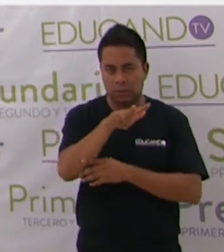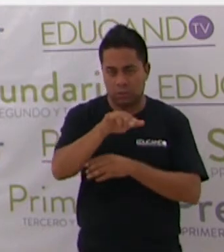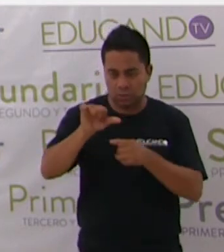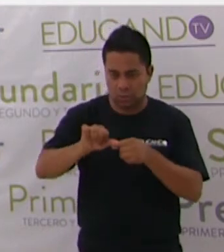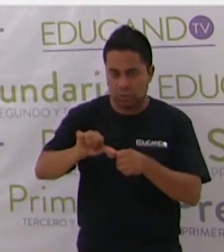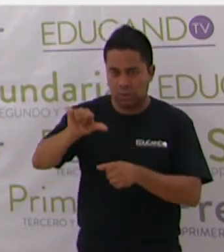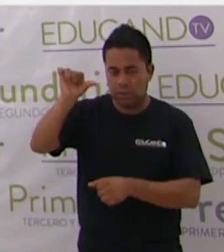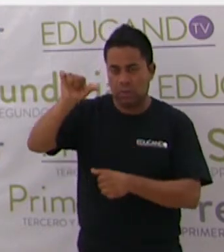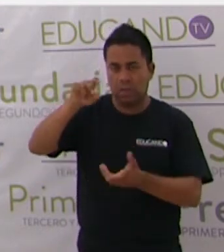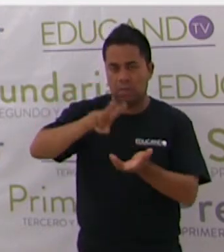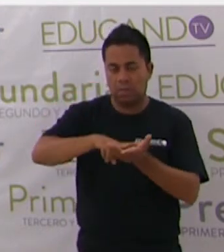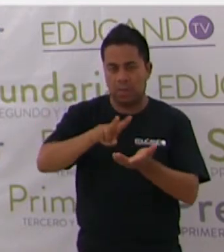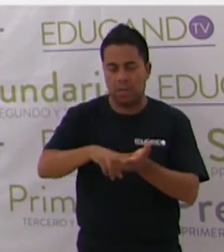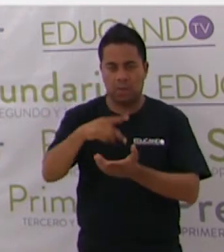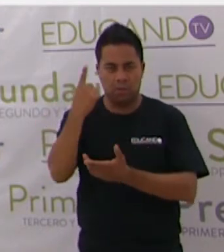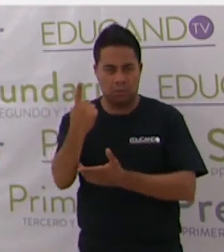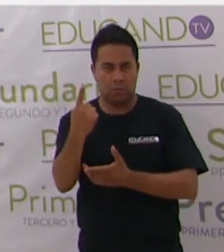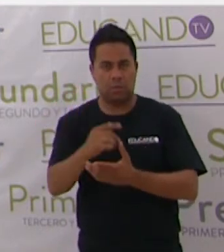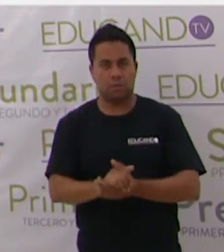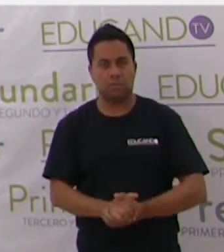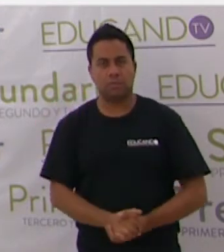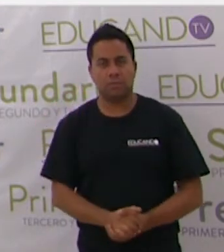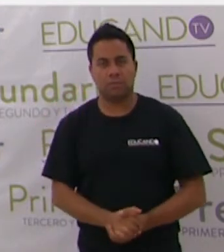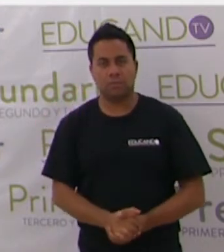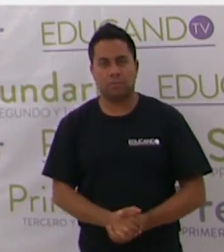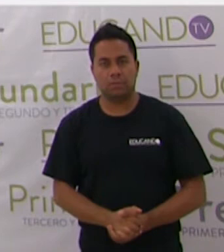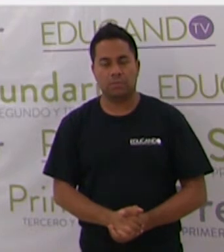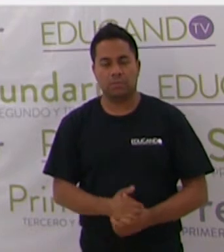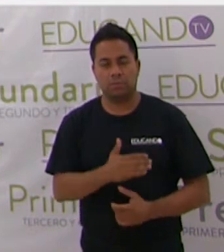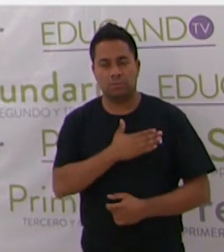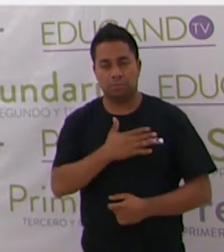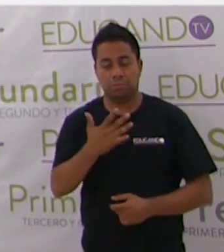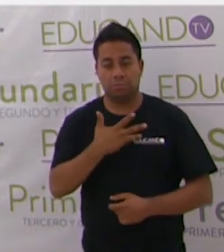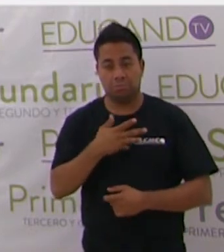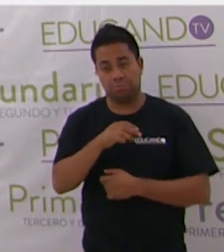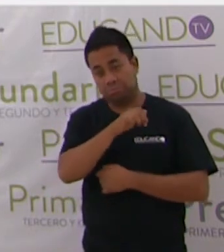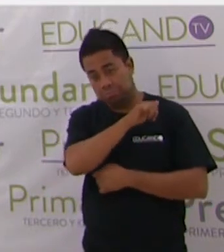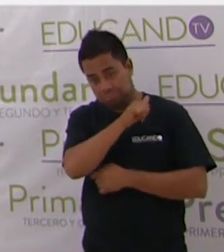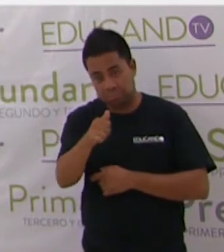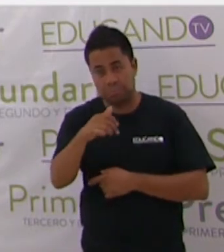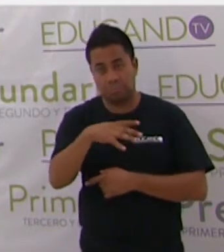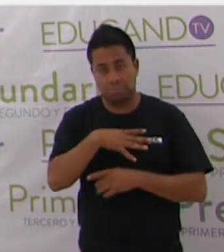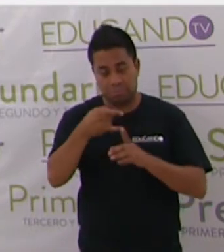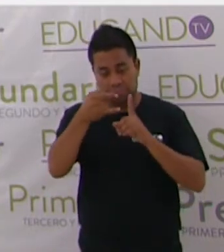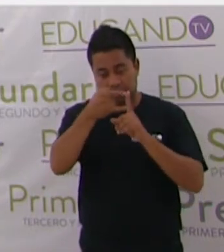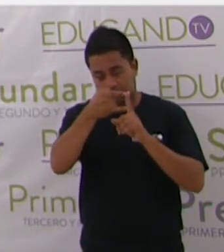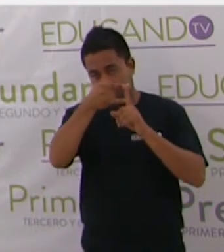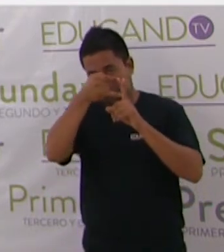altura es 1. Bueno, aquí está otro rectángulo